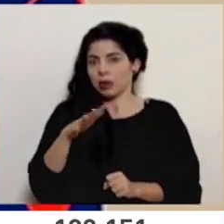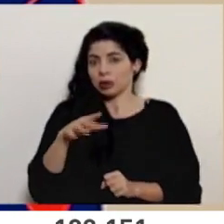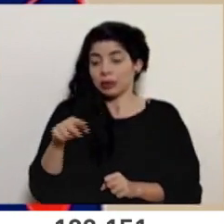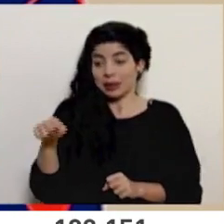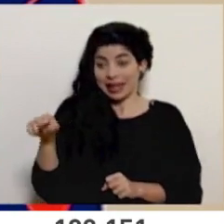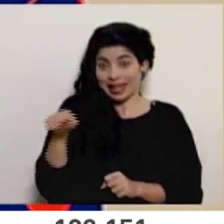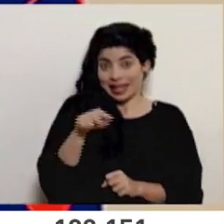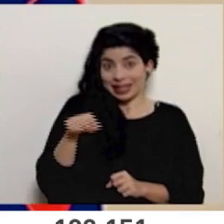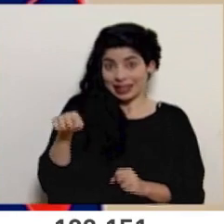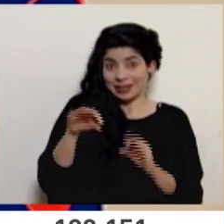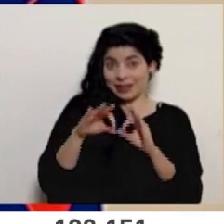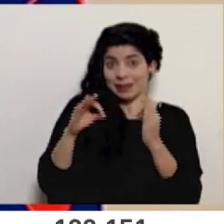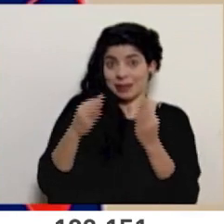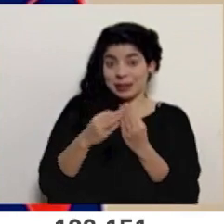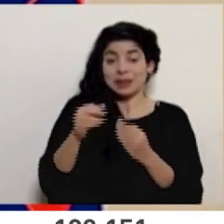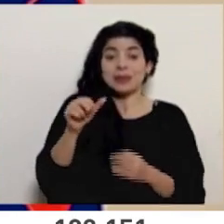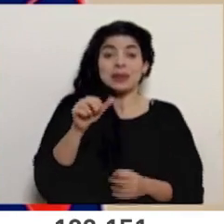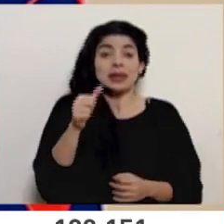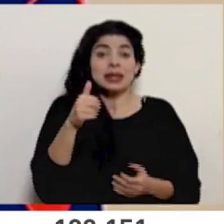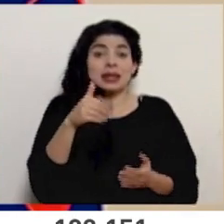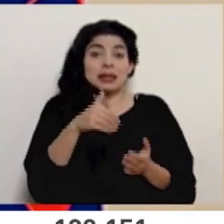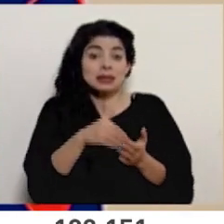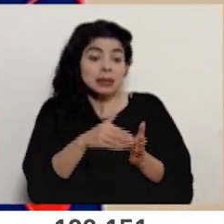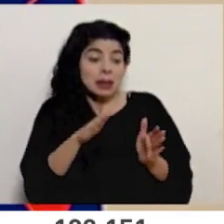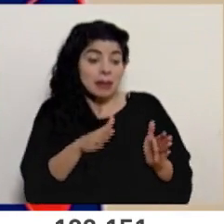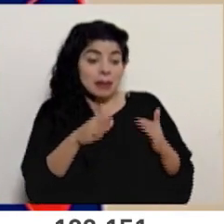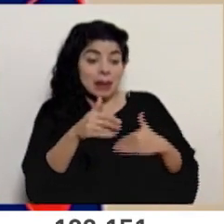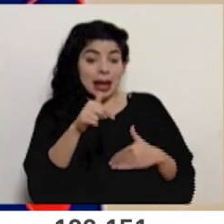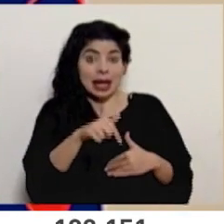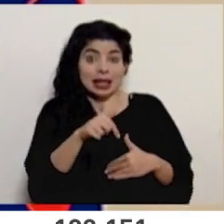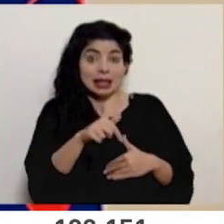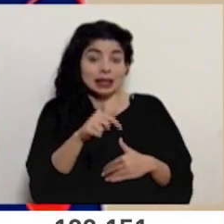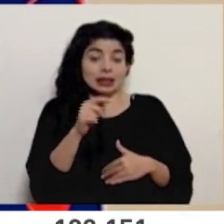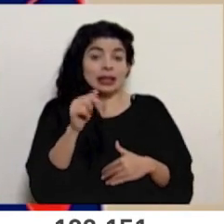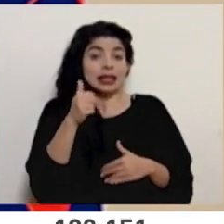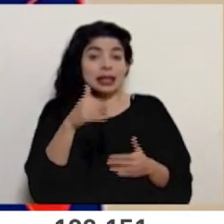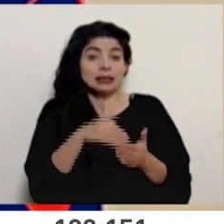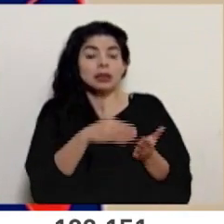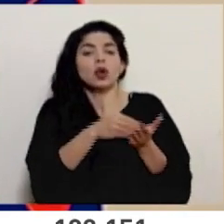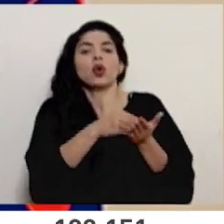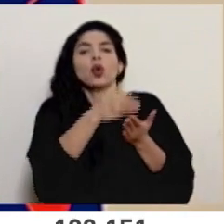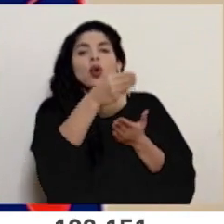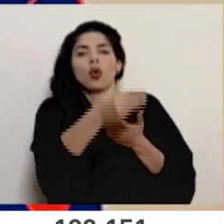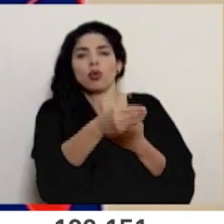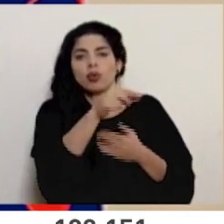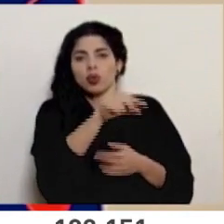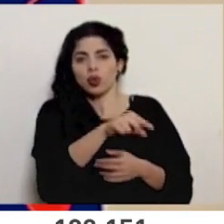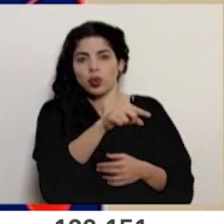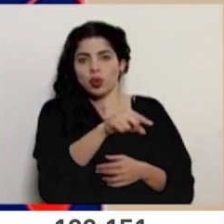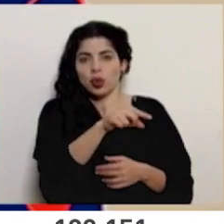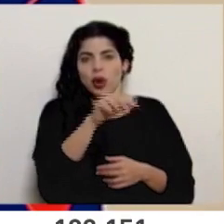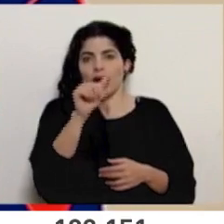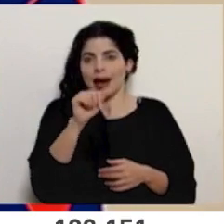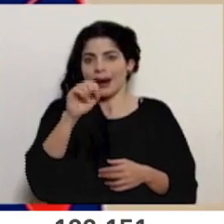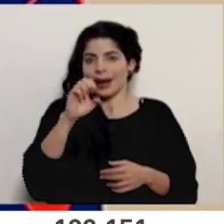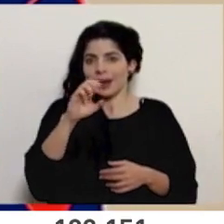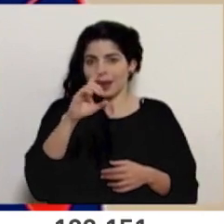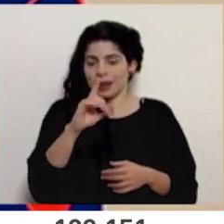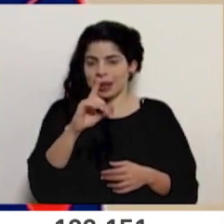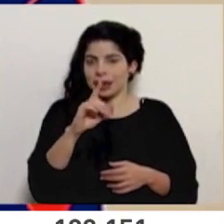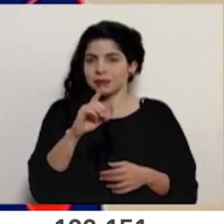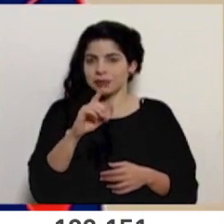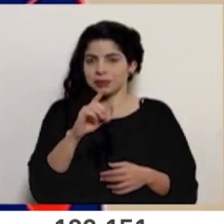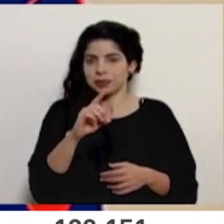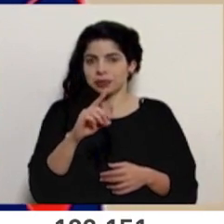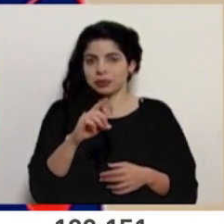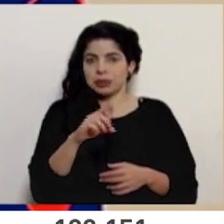cuales 10,000 raciones fue lo que se contrató a AED. Eso es un